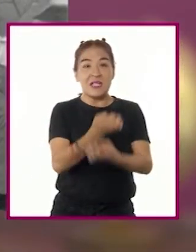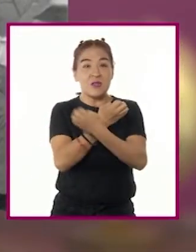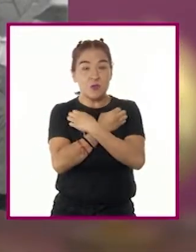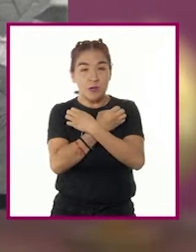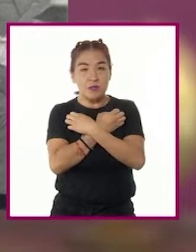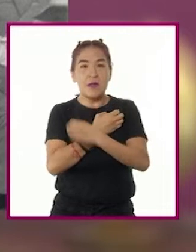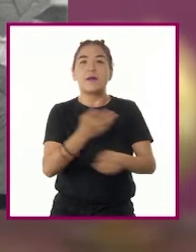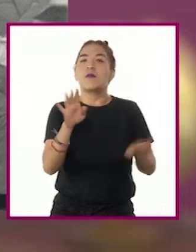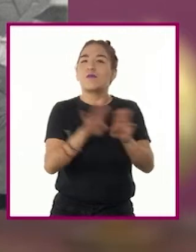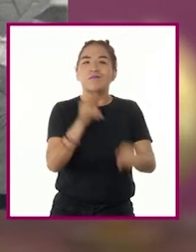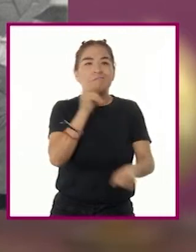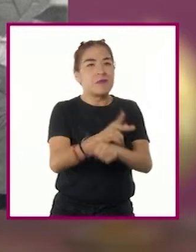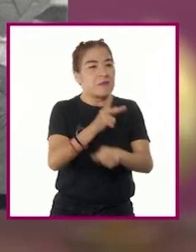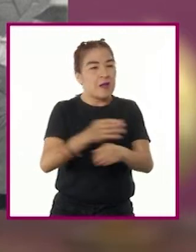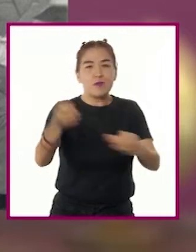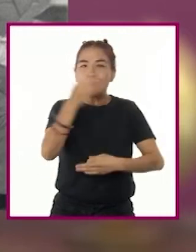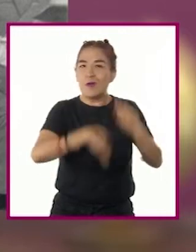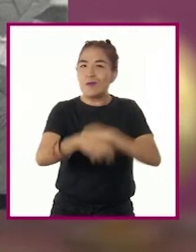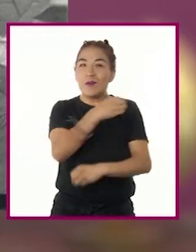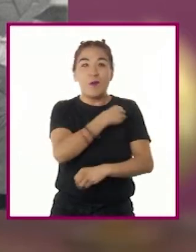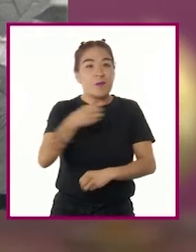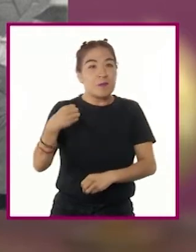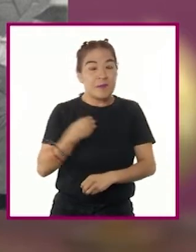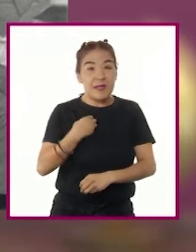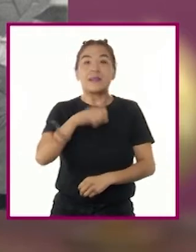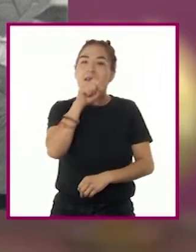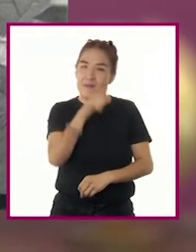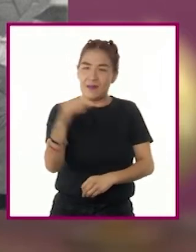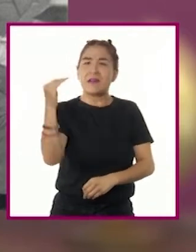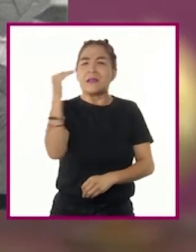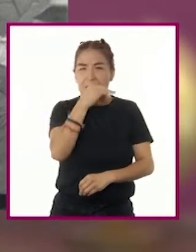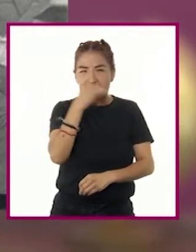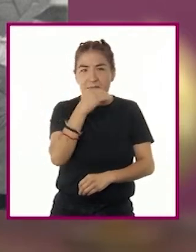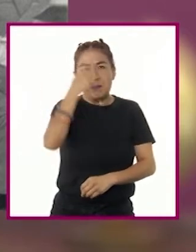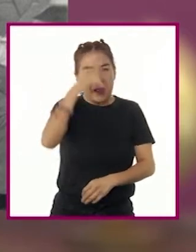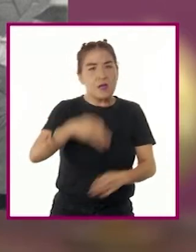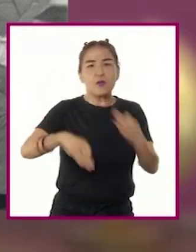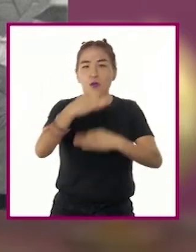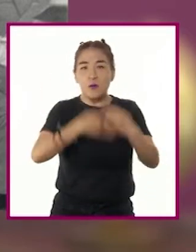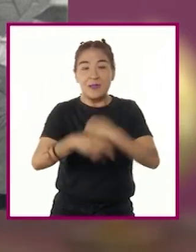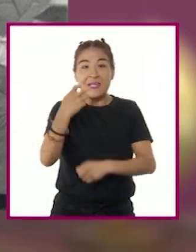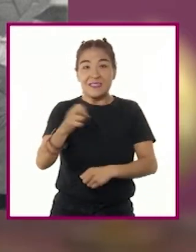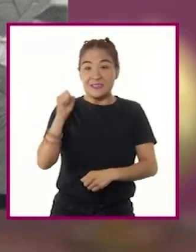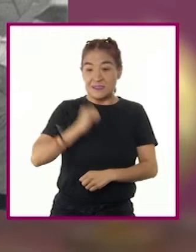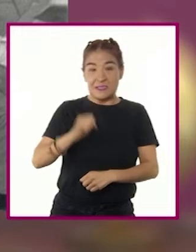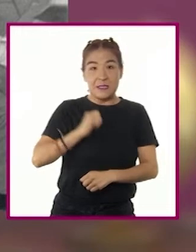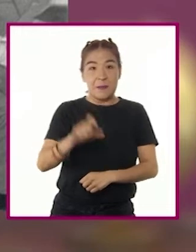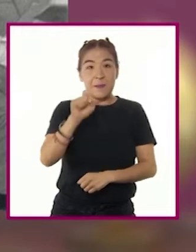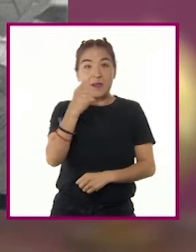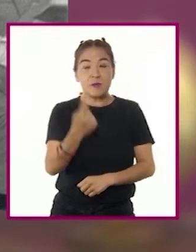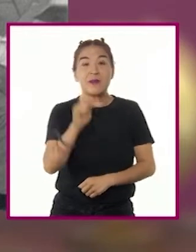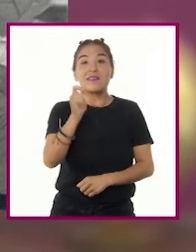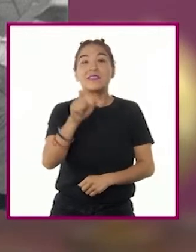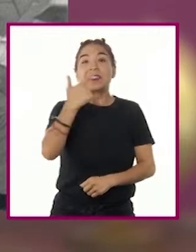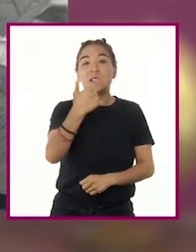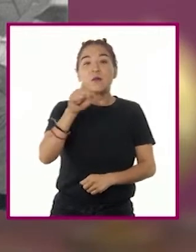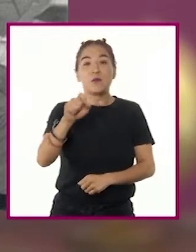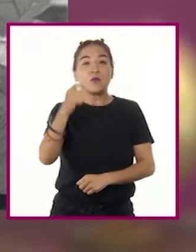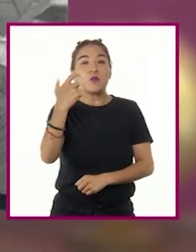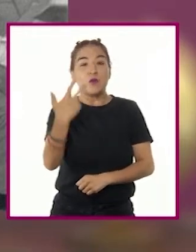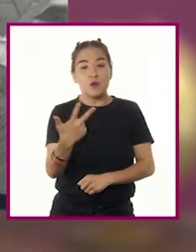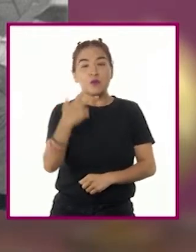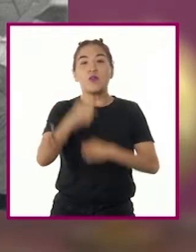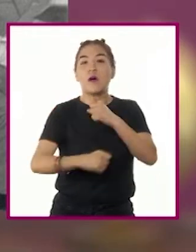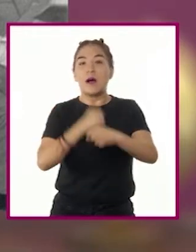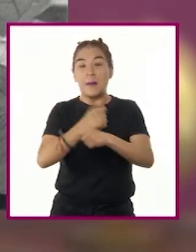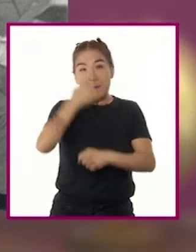básica obligatoria y gratuita, el promedio de escolaridad al comenzar el siglo XXI era de 7.8 años